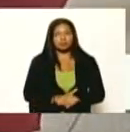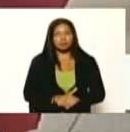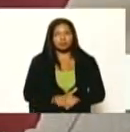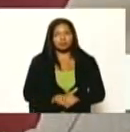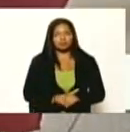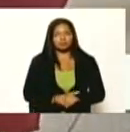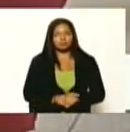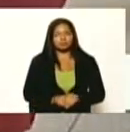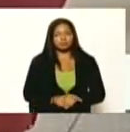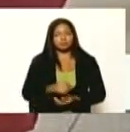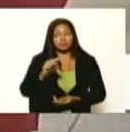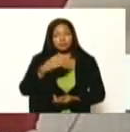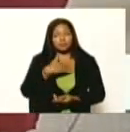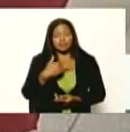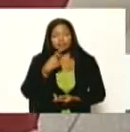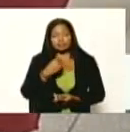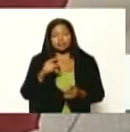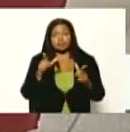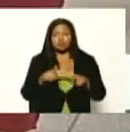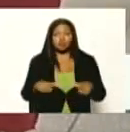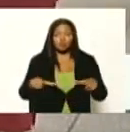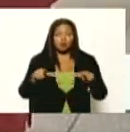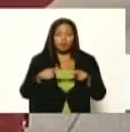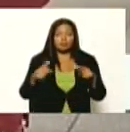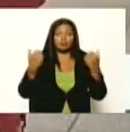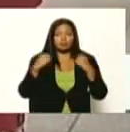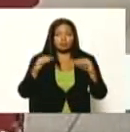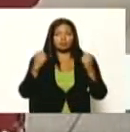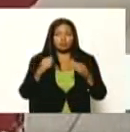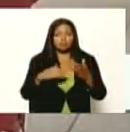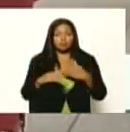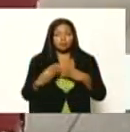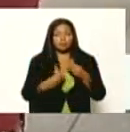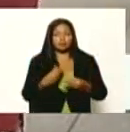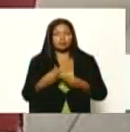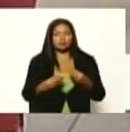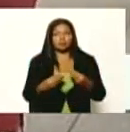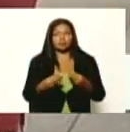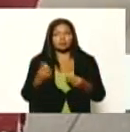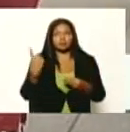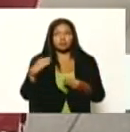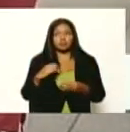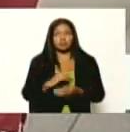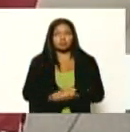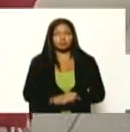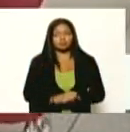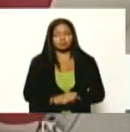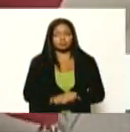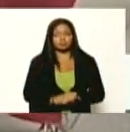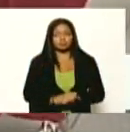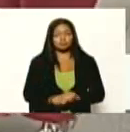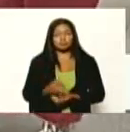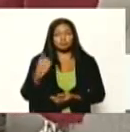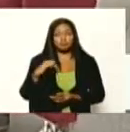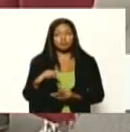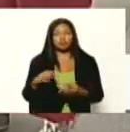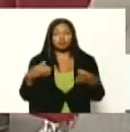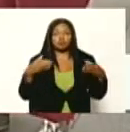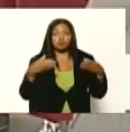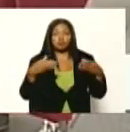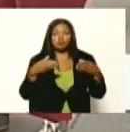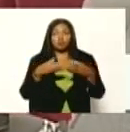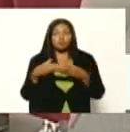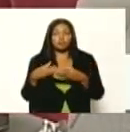decir, en esta sala de rehabilitación vamos a contar con los equipos